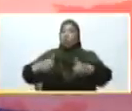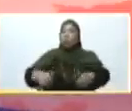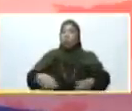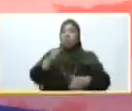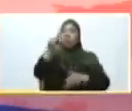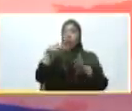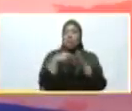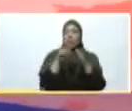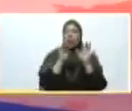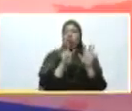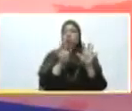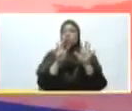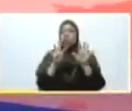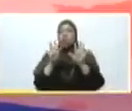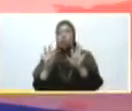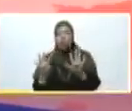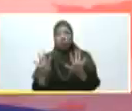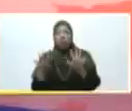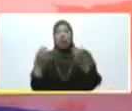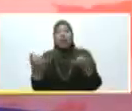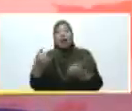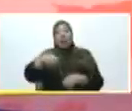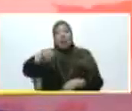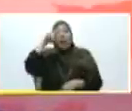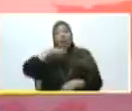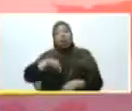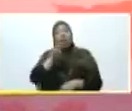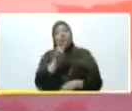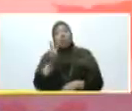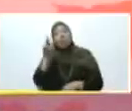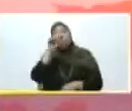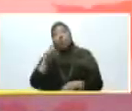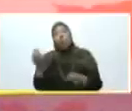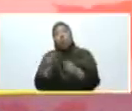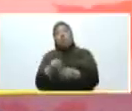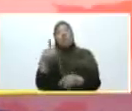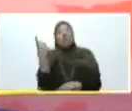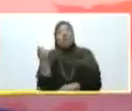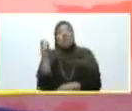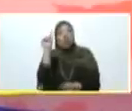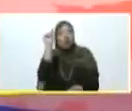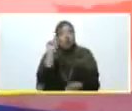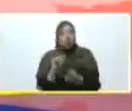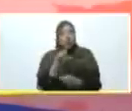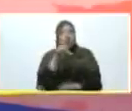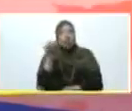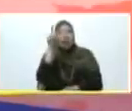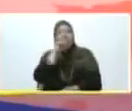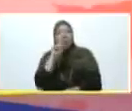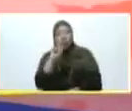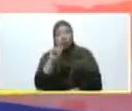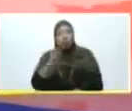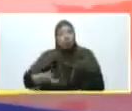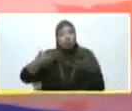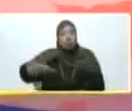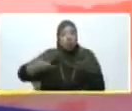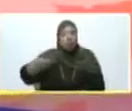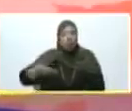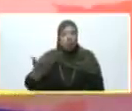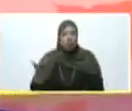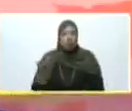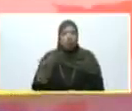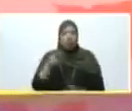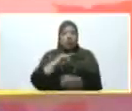1999, año 2022, vamos rumbo al centenario ya, marcando la pauta.